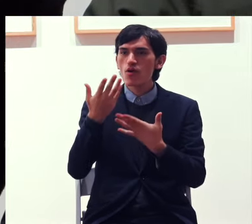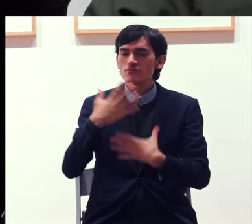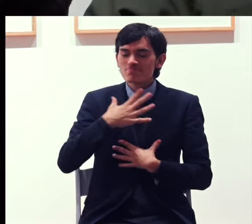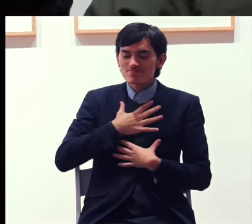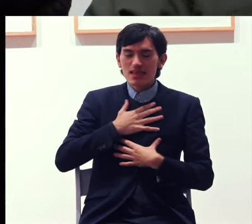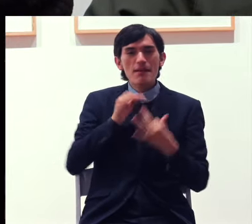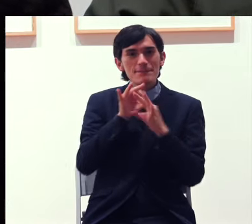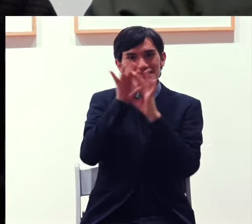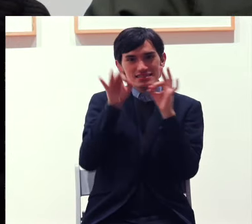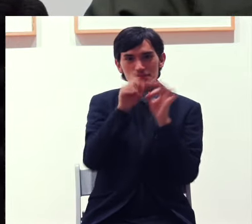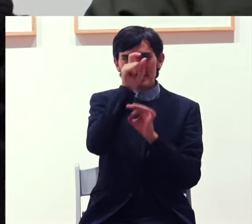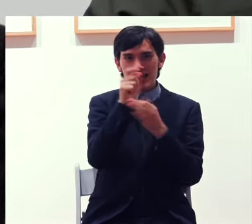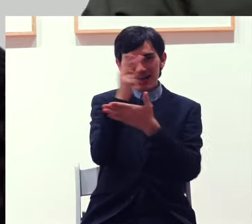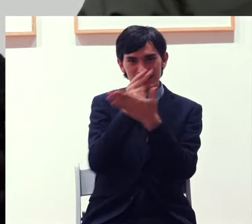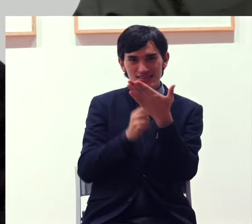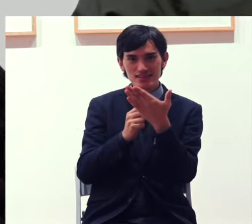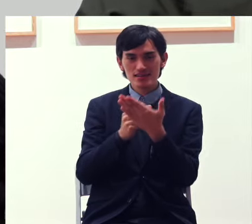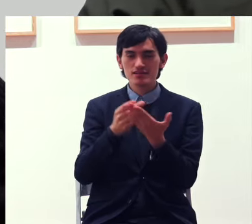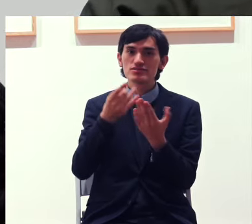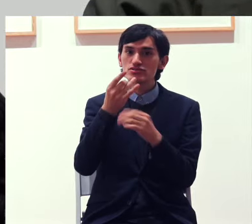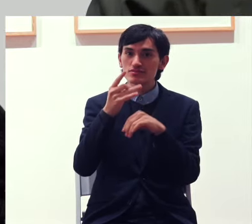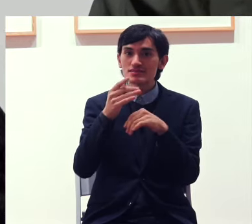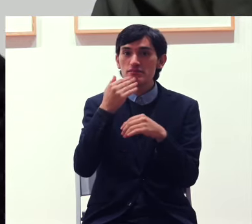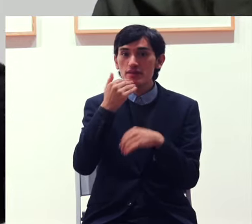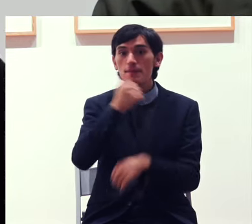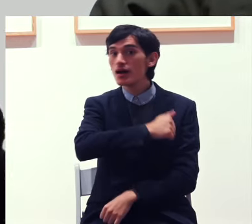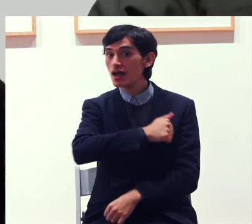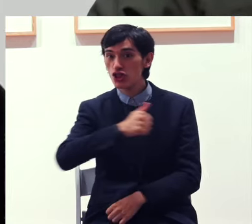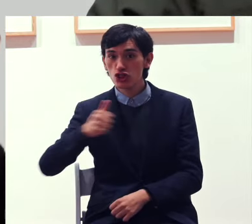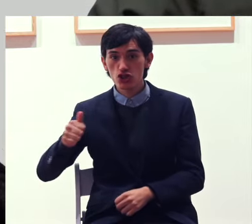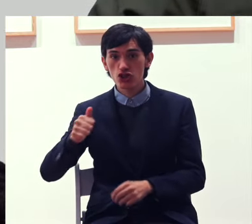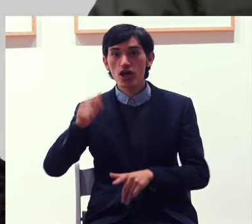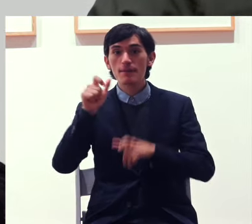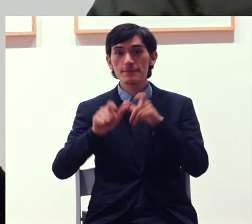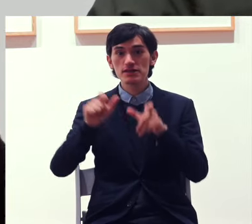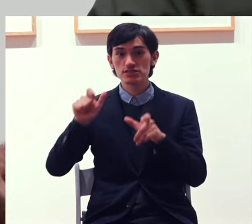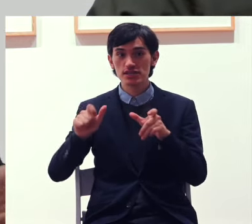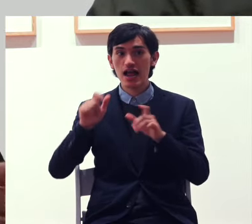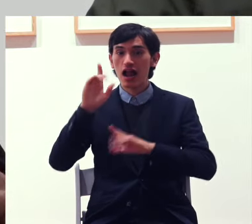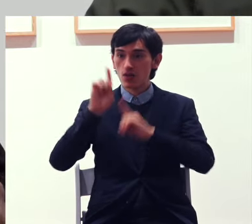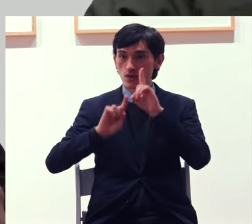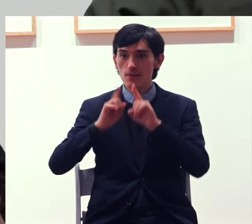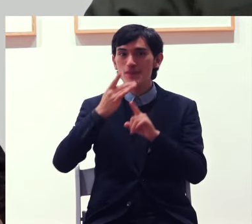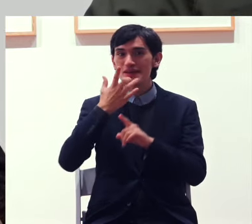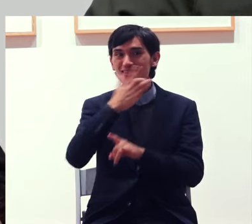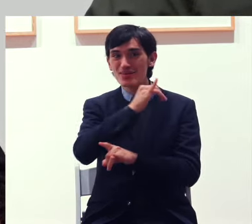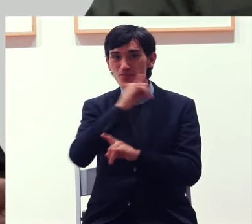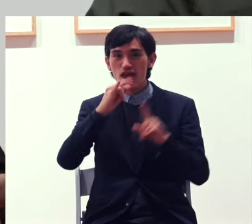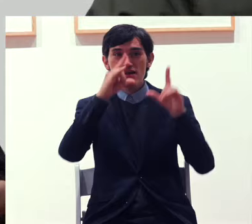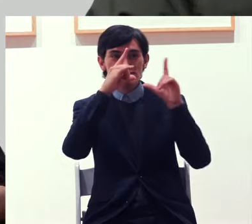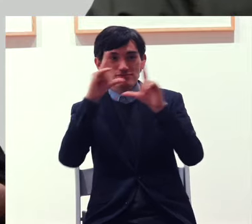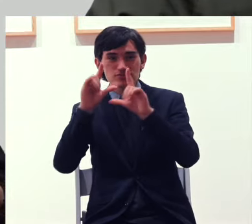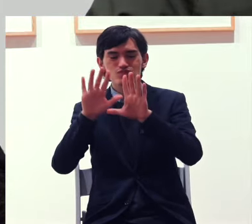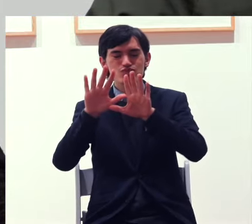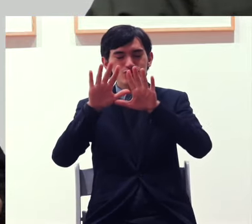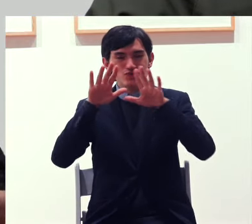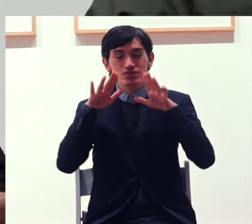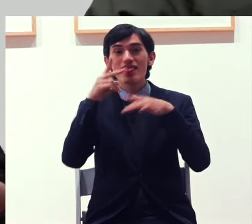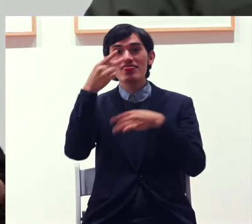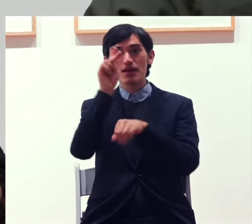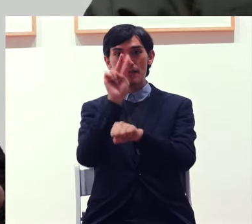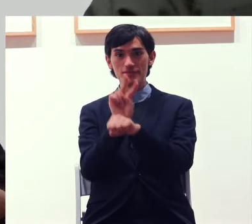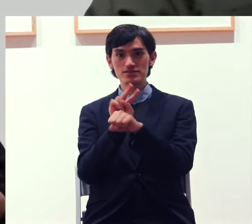artista y también para todos nosotros porque y para todos los que nos siguen porque van a ver una colección magnífica de